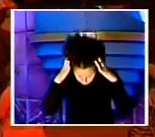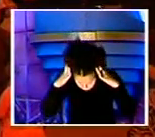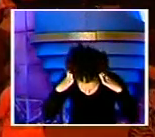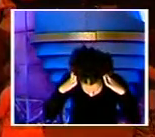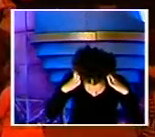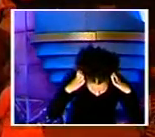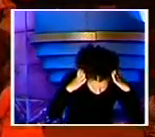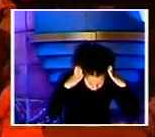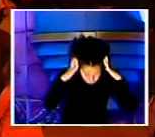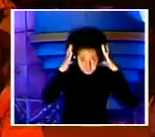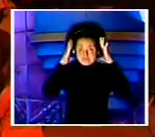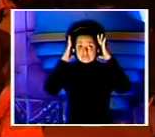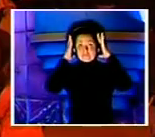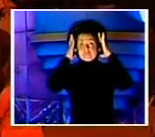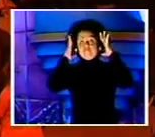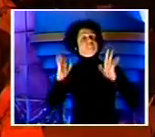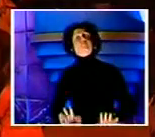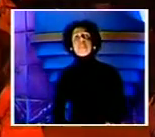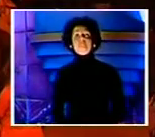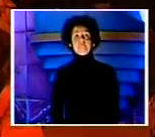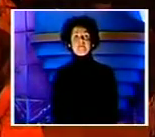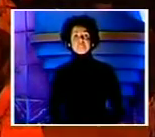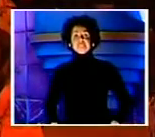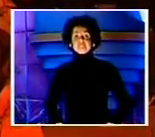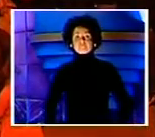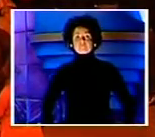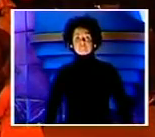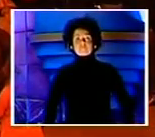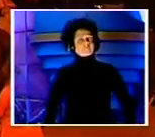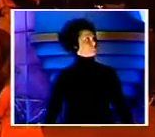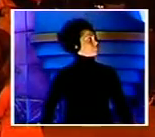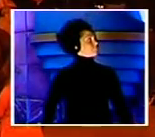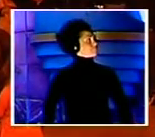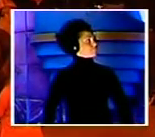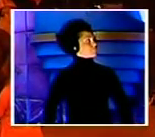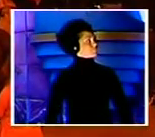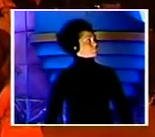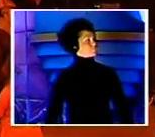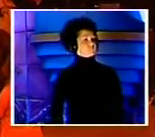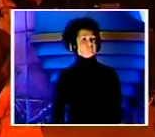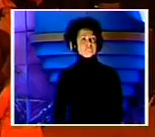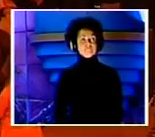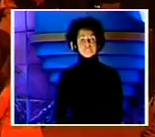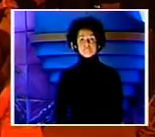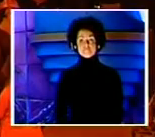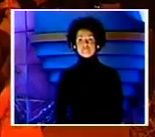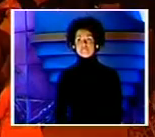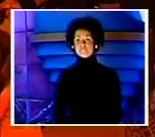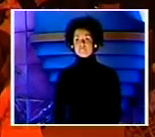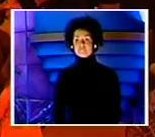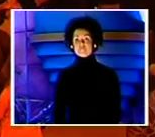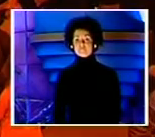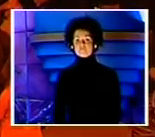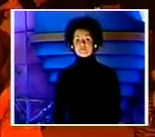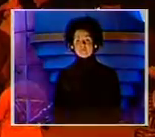porque han hablado del aborto, de la doctrina Parot, de que la justicia ciega, de la LOMCE. ¿Cómo han visto a las chicas? Pues la verdad que bastante